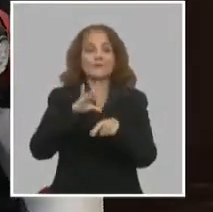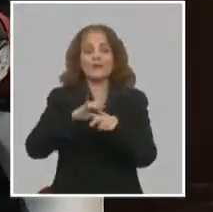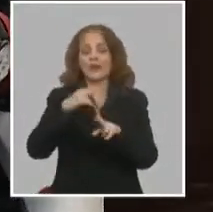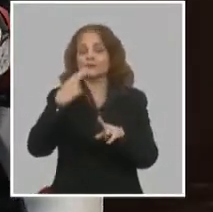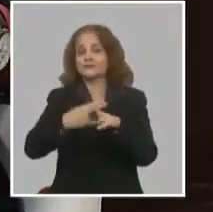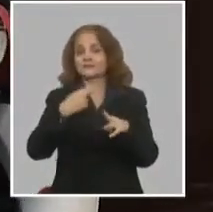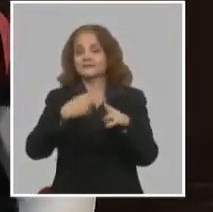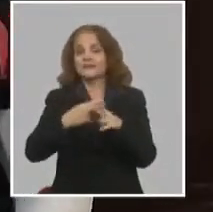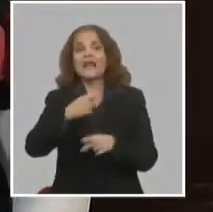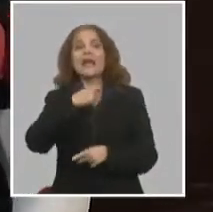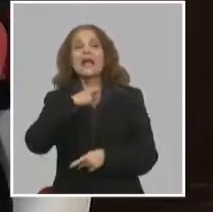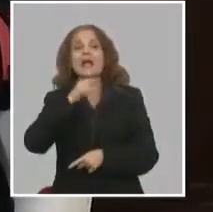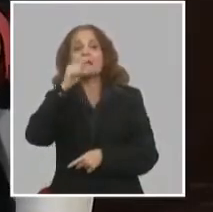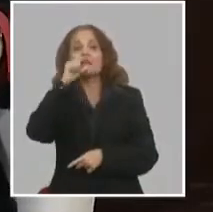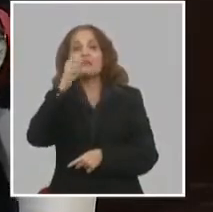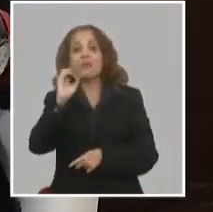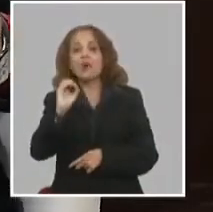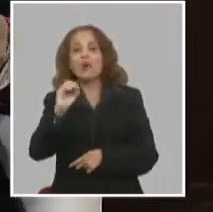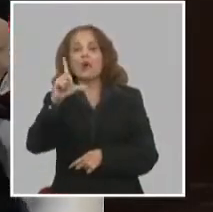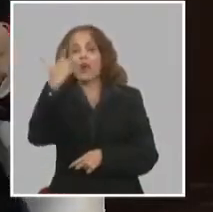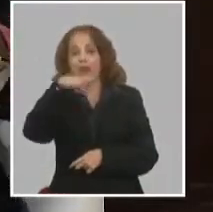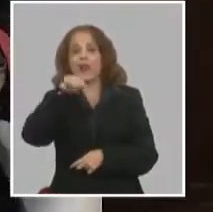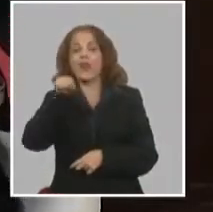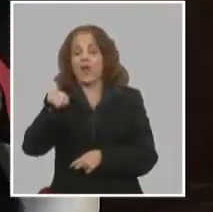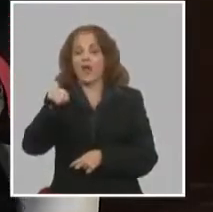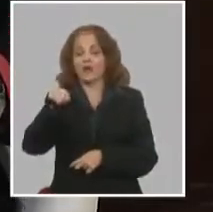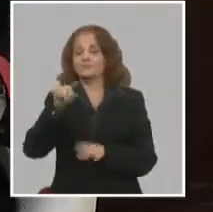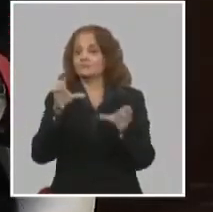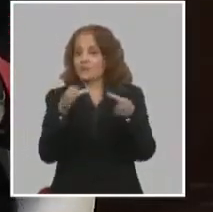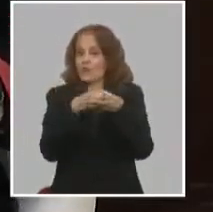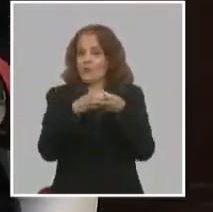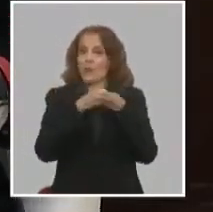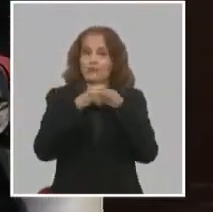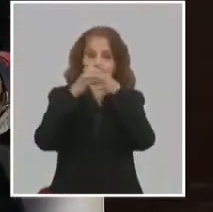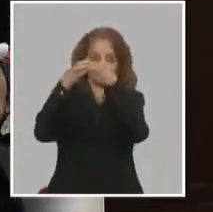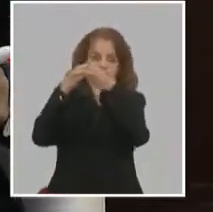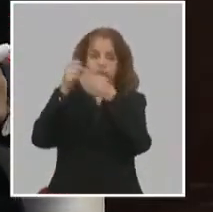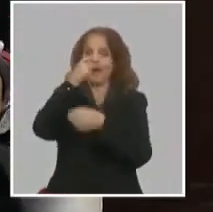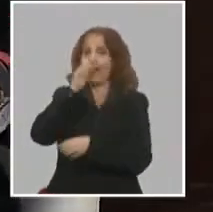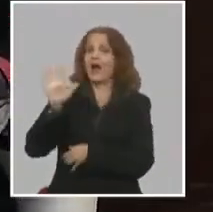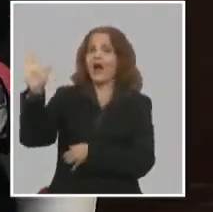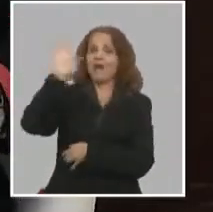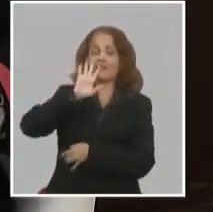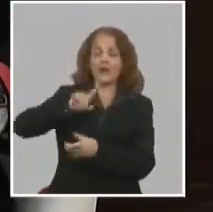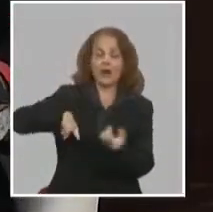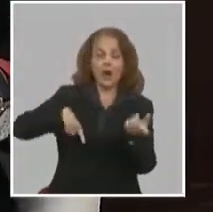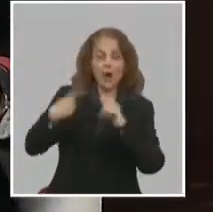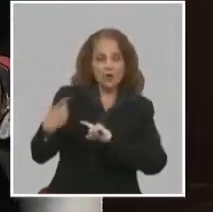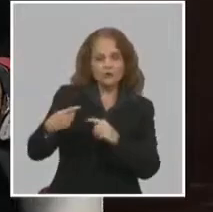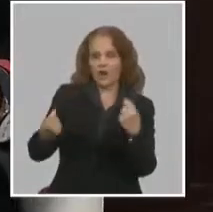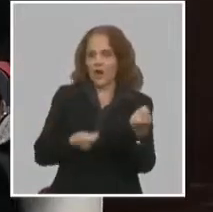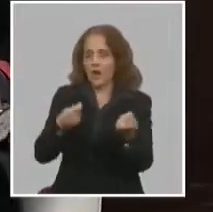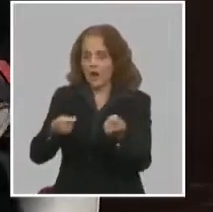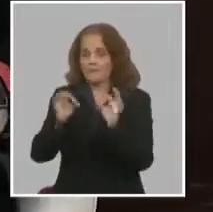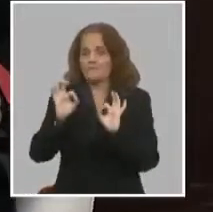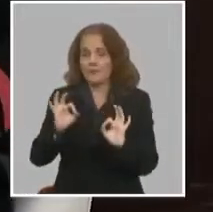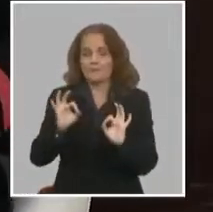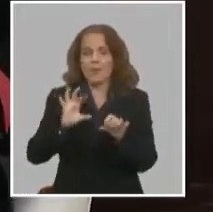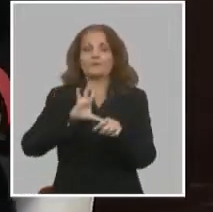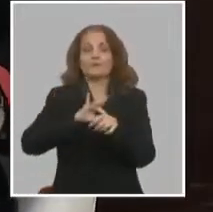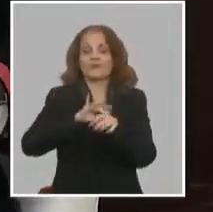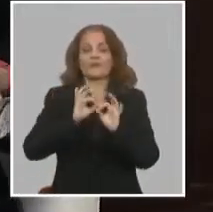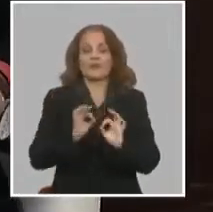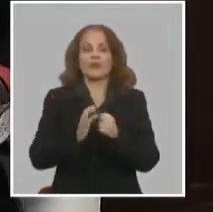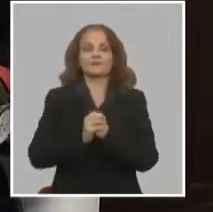profesionales cubanos de la salud para enfrentar esa grave epidemia en aquel país, como lo habían hecho también otros médicos